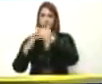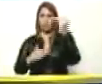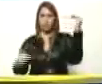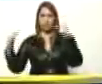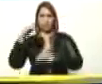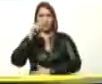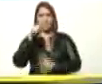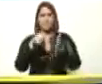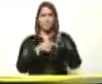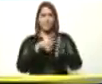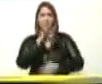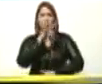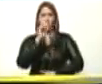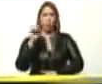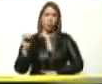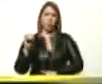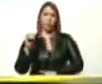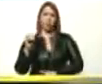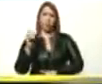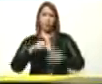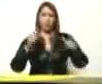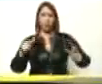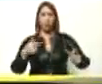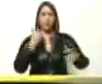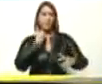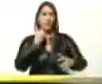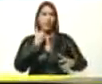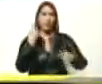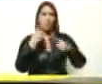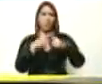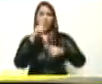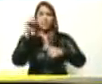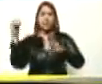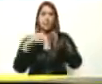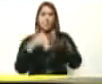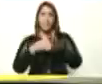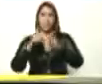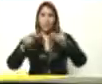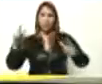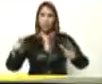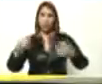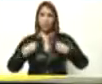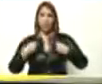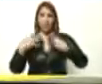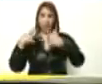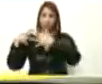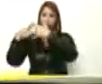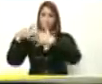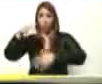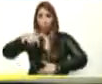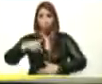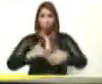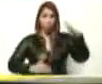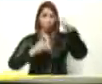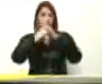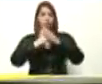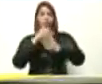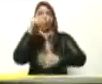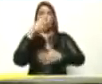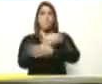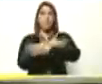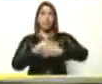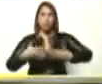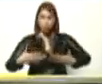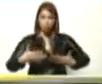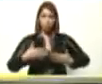cuatrocientos casos por cien mil habitantes. Hoy están llegando a un millón de contagiados